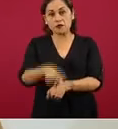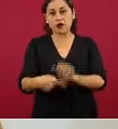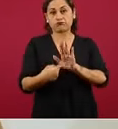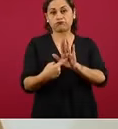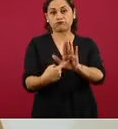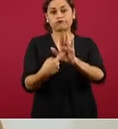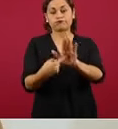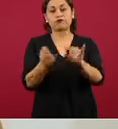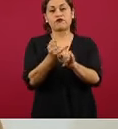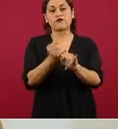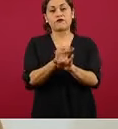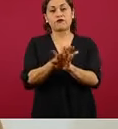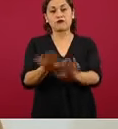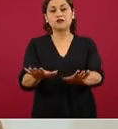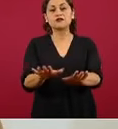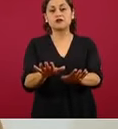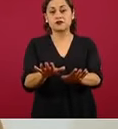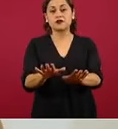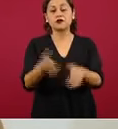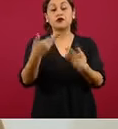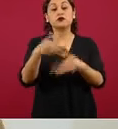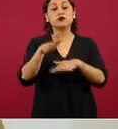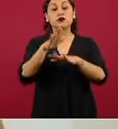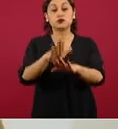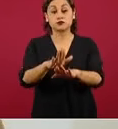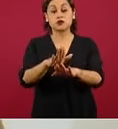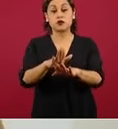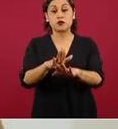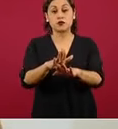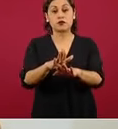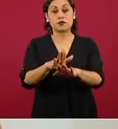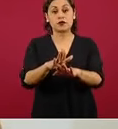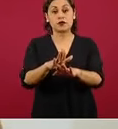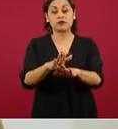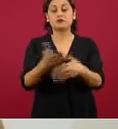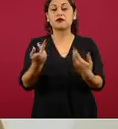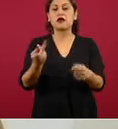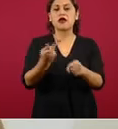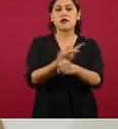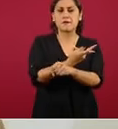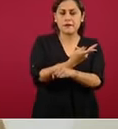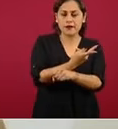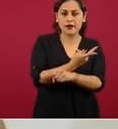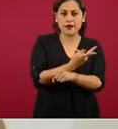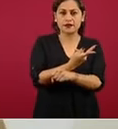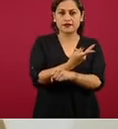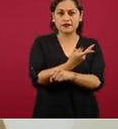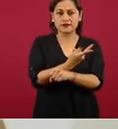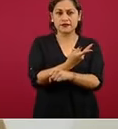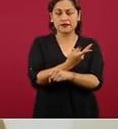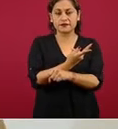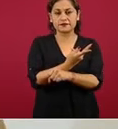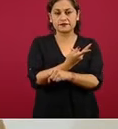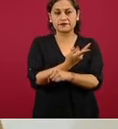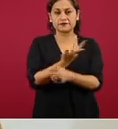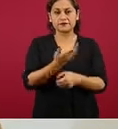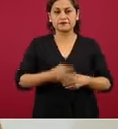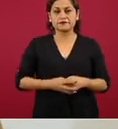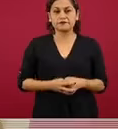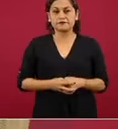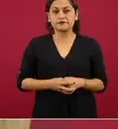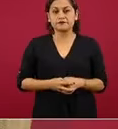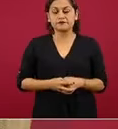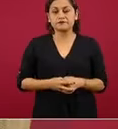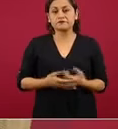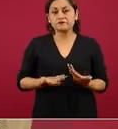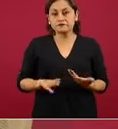mostrar el reporte técnico diario del impacto y de los diferentes